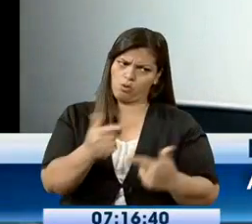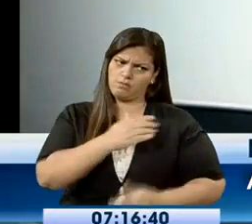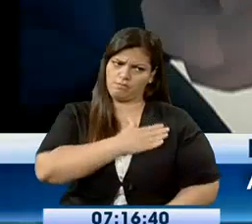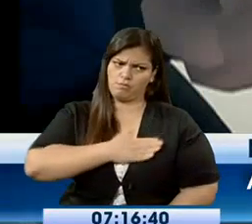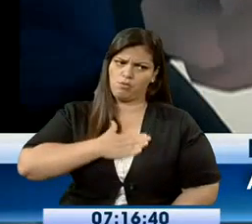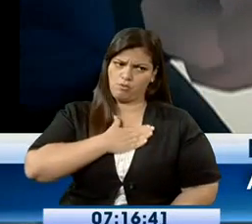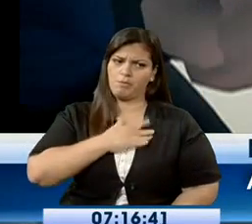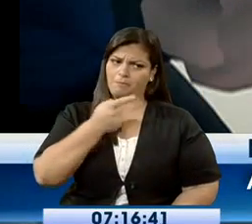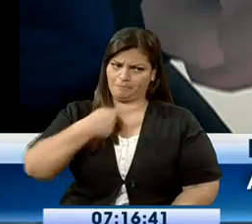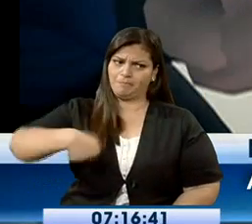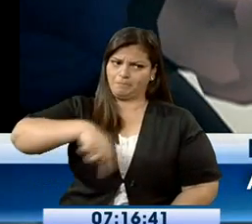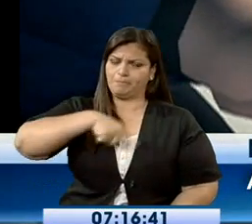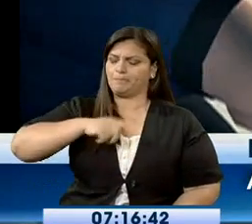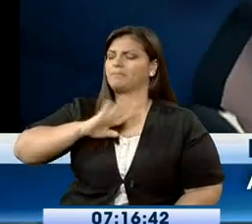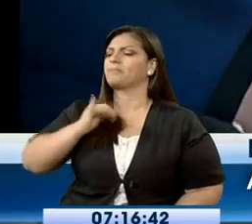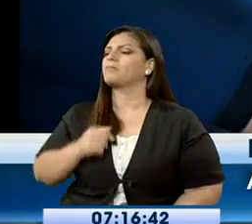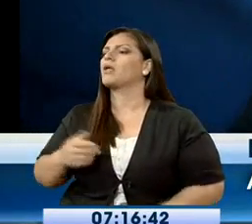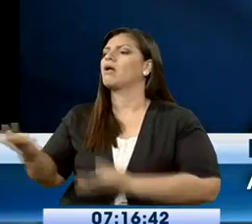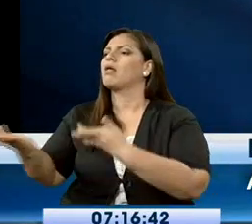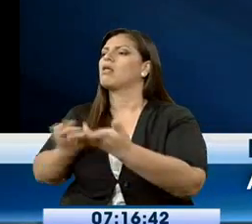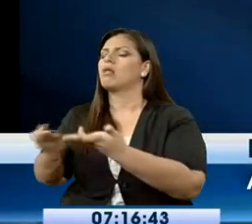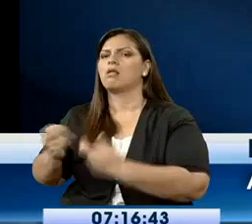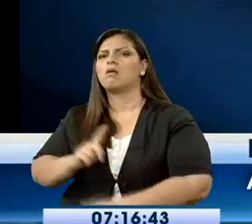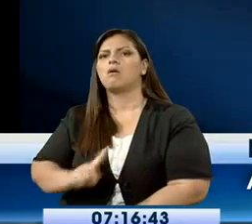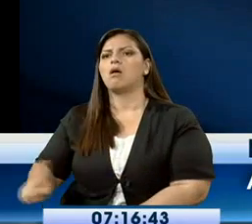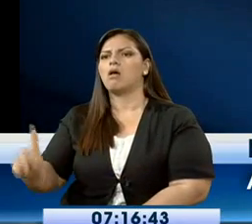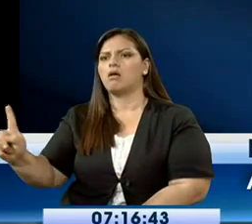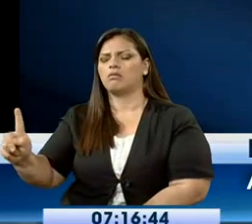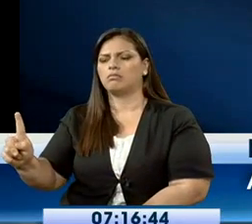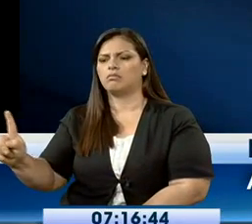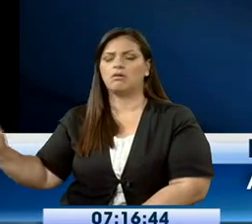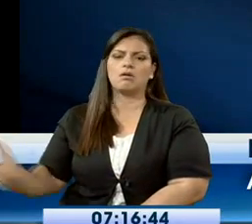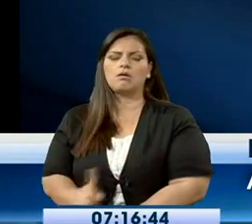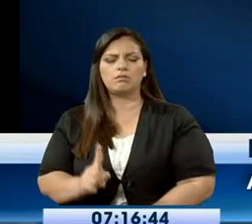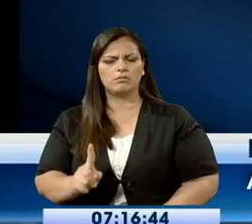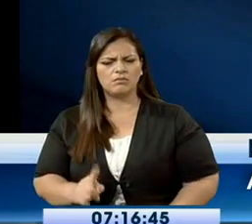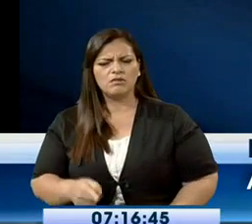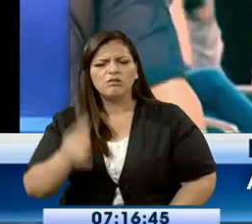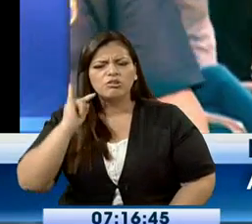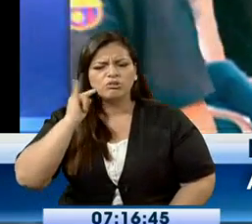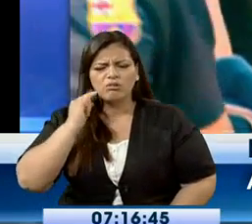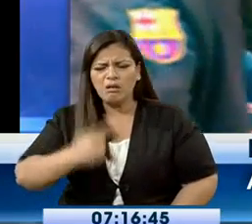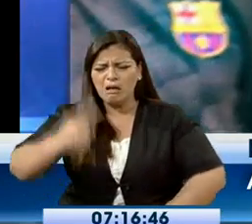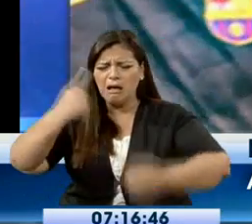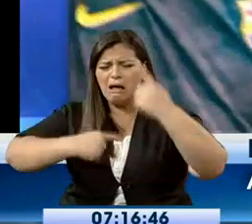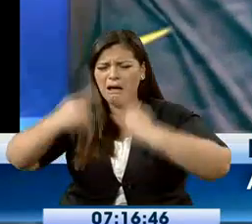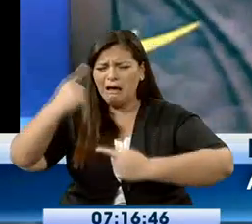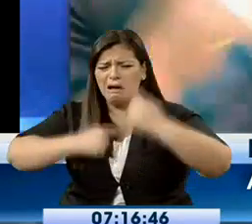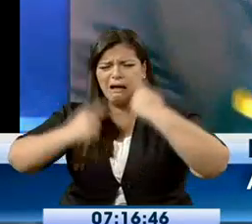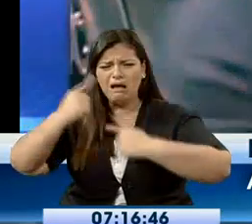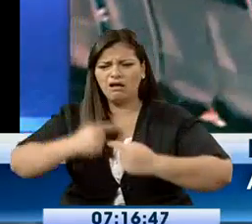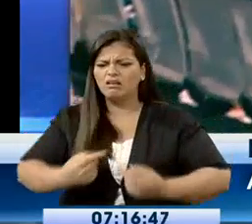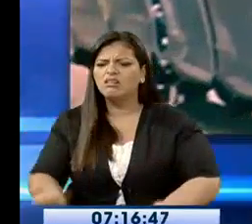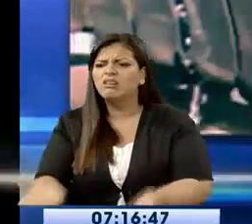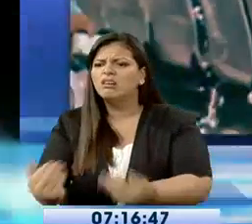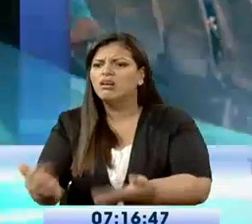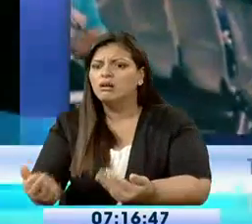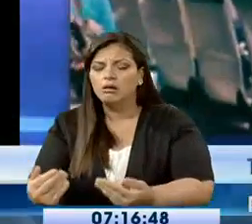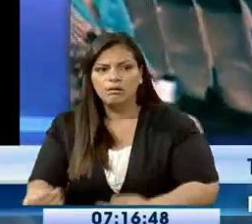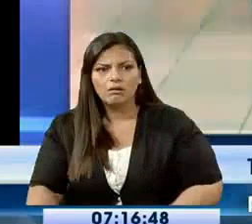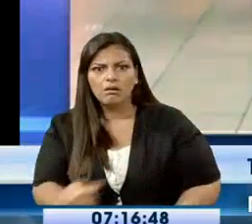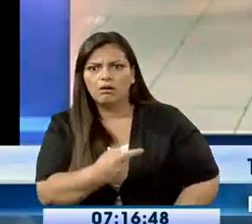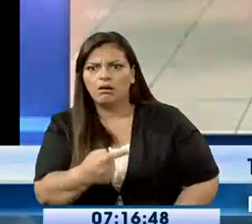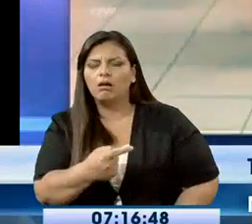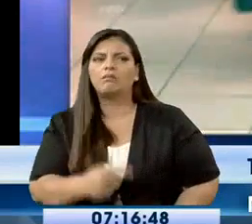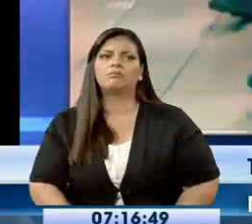llorando y le había pegado el padrastro a la niña con una zapatilla. A lo que yo llego de la tienda, que más demoré más de 5 o 10